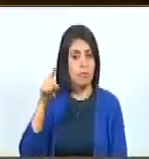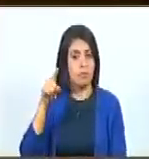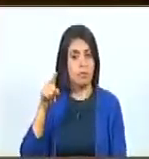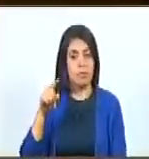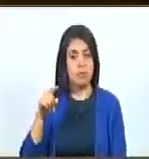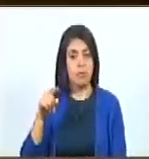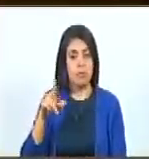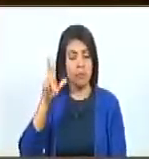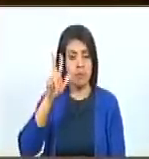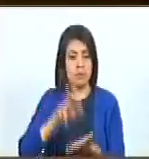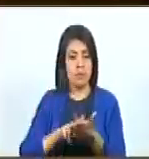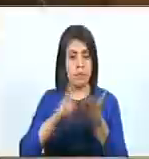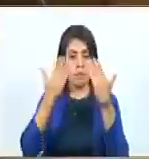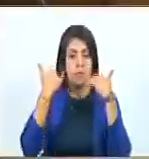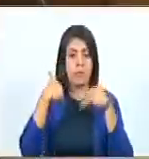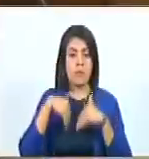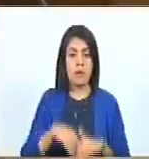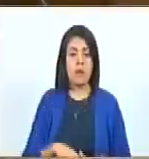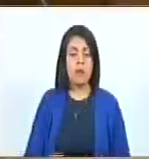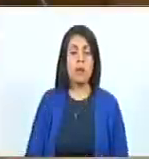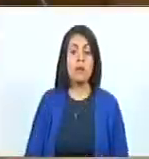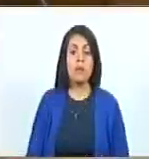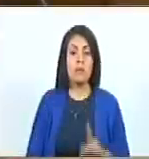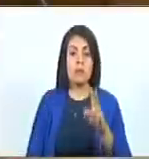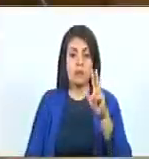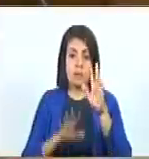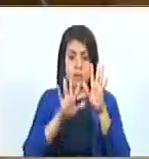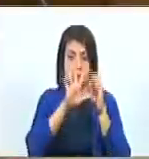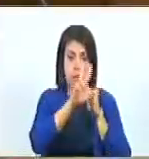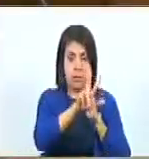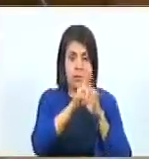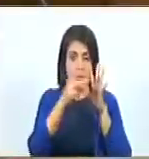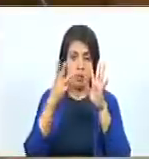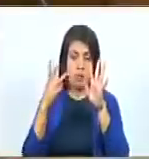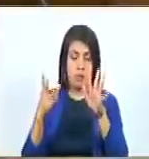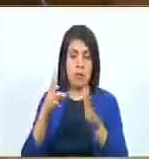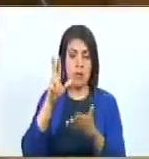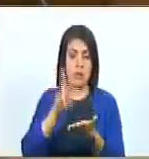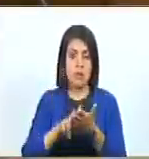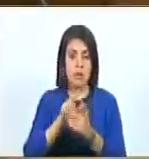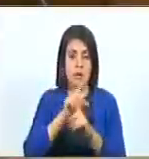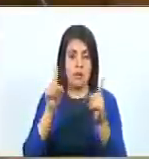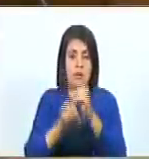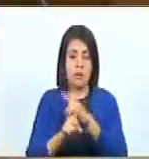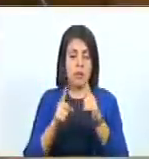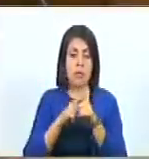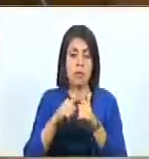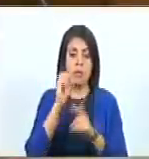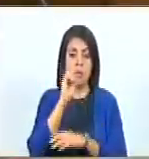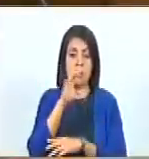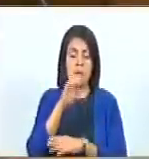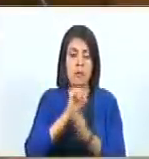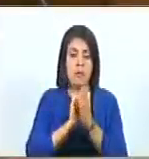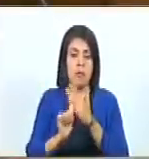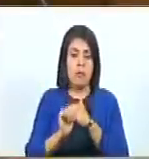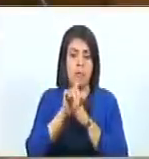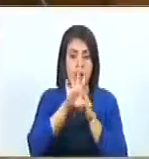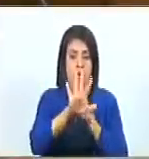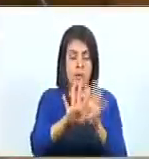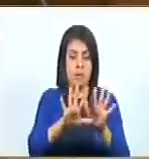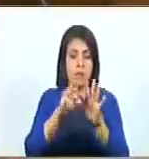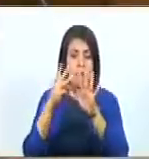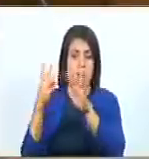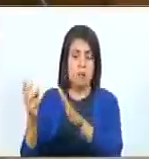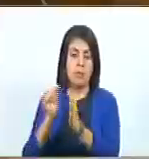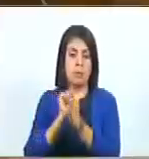queda aprobado. Siguiente. Trigésimo octavo. Se propone aprobar con modificación el contenido del artículo 18,